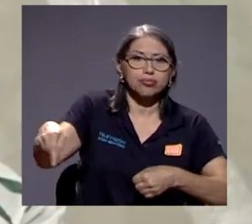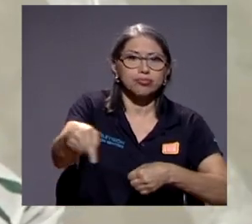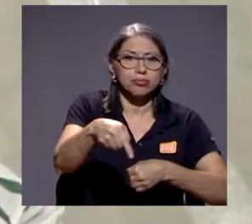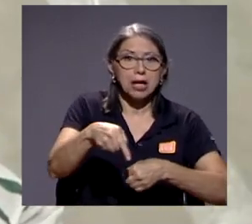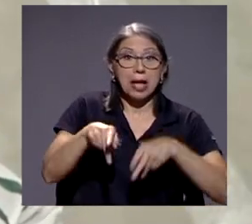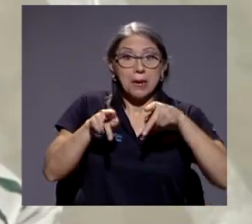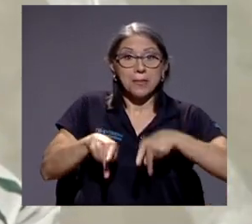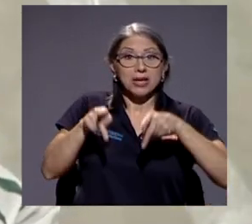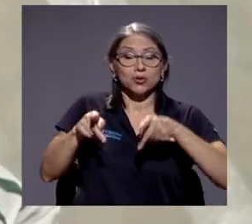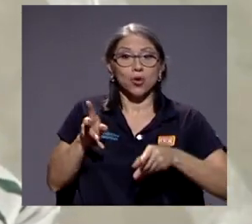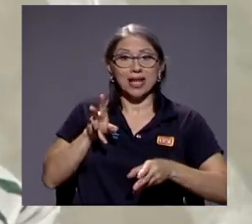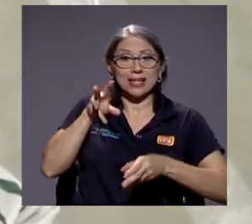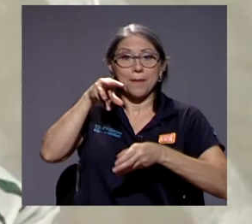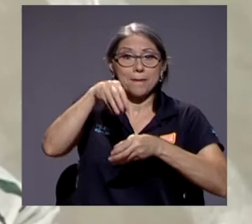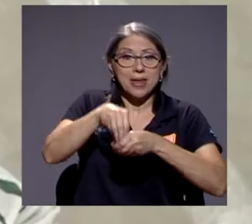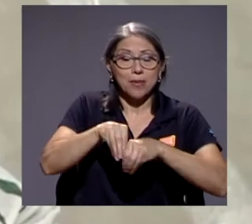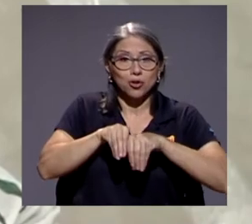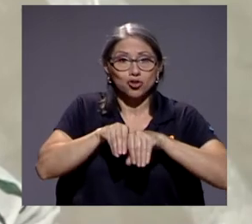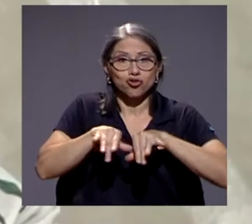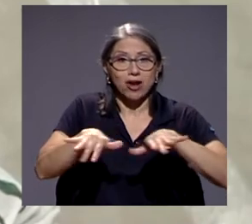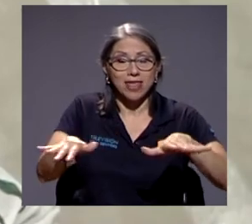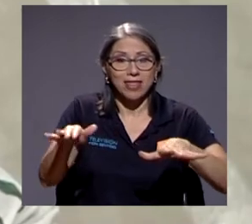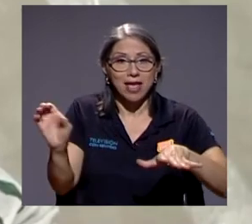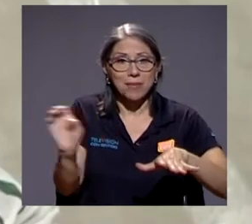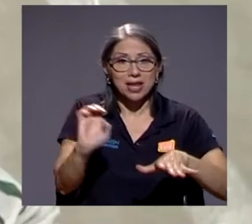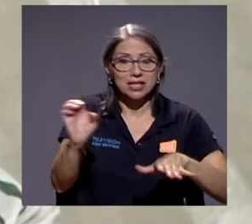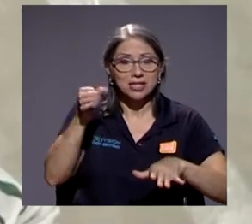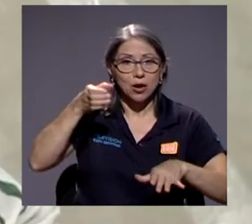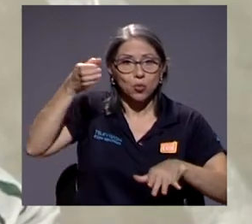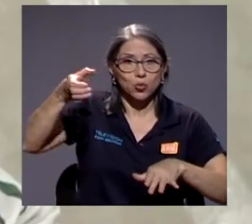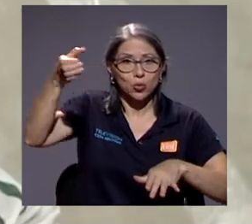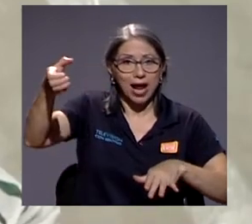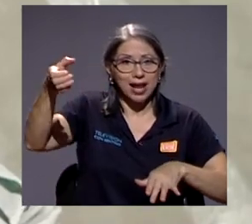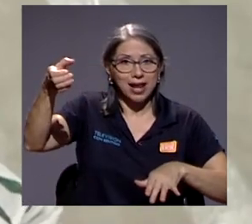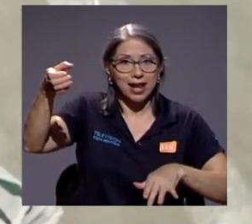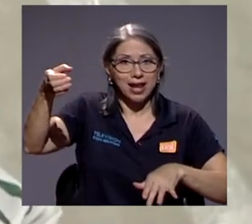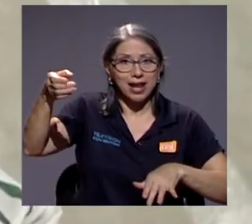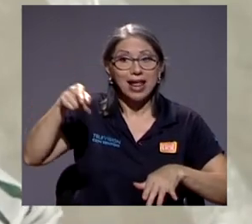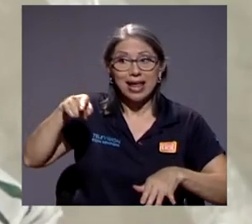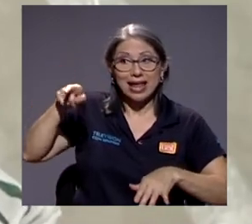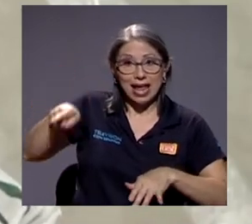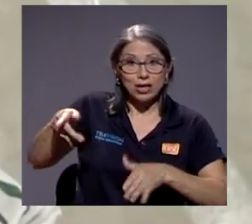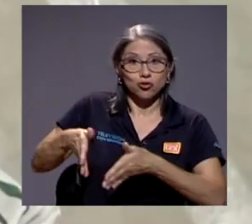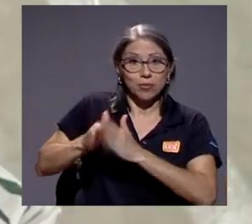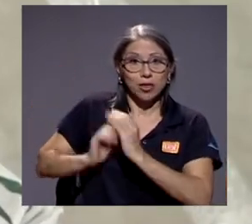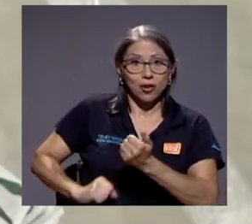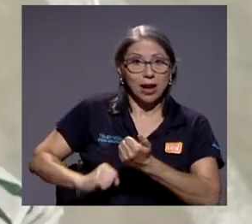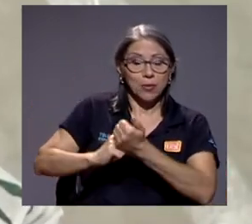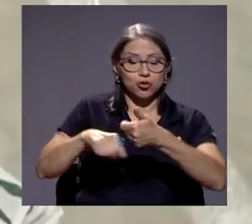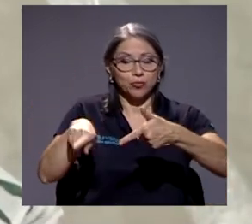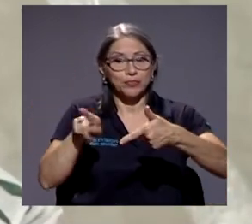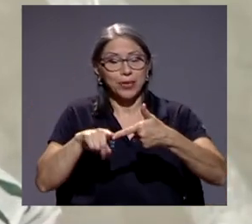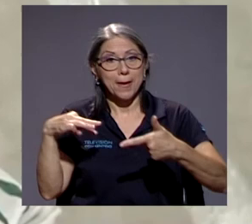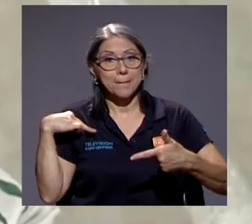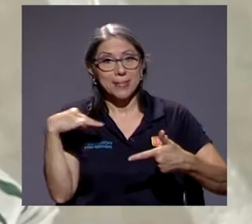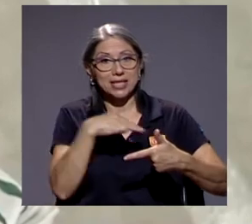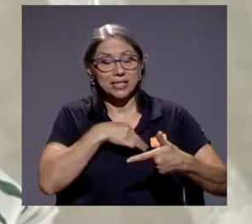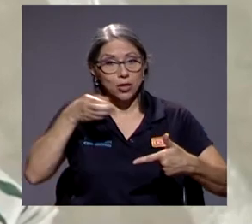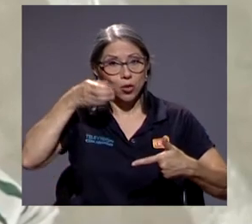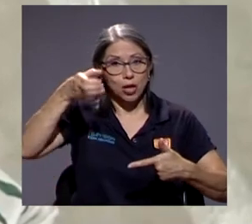feminista cultural que fueron los que nos nos pidieron el apoyo el ministerio de cultura tengo que ser